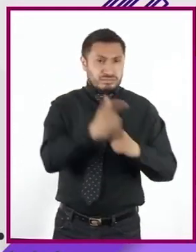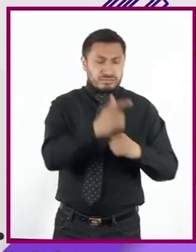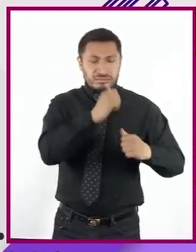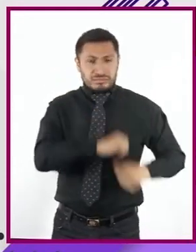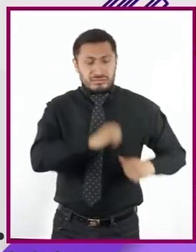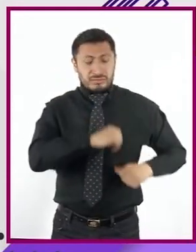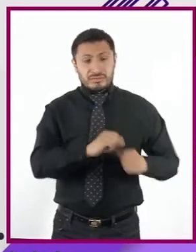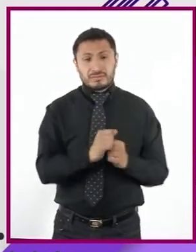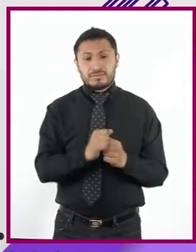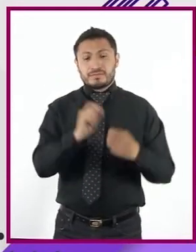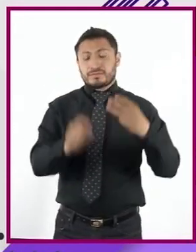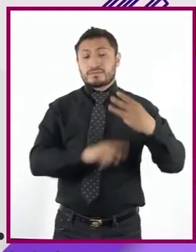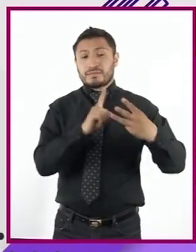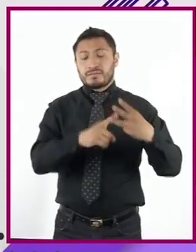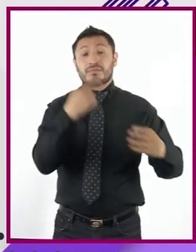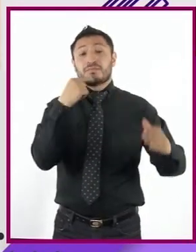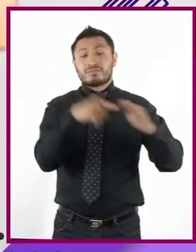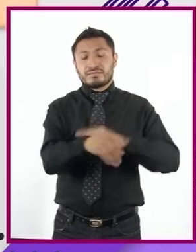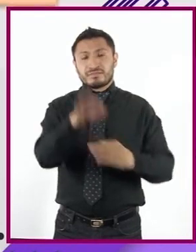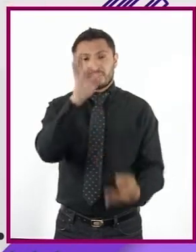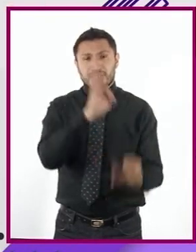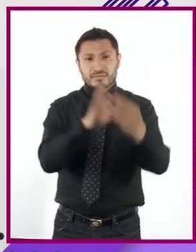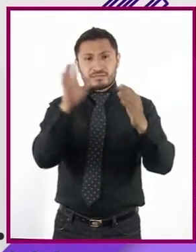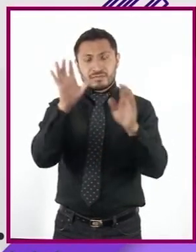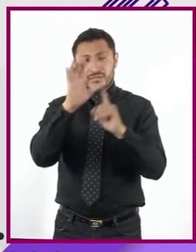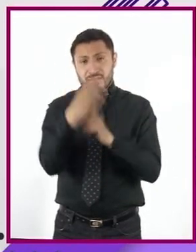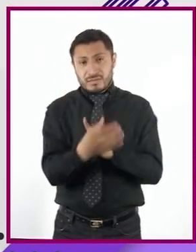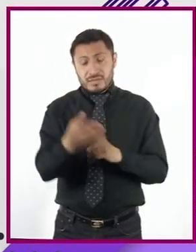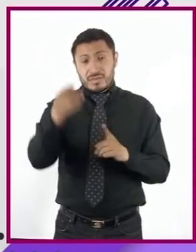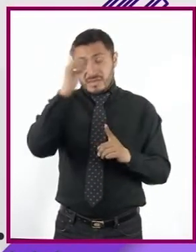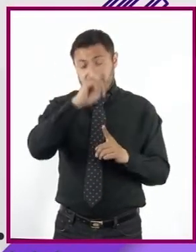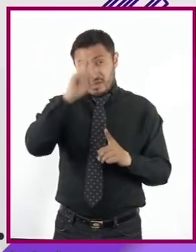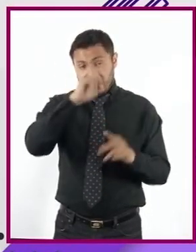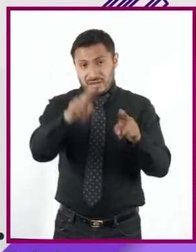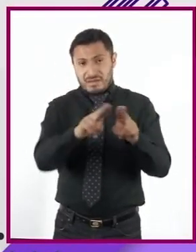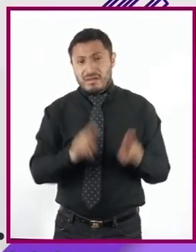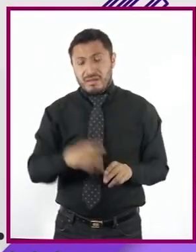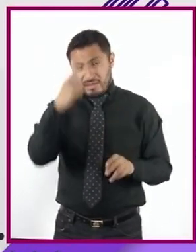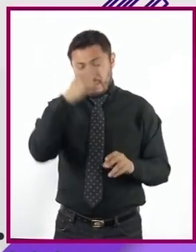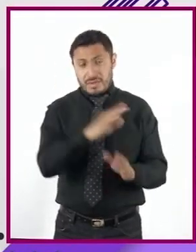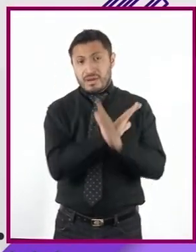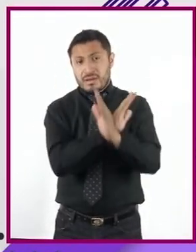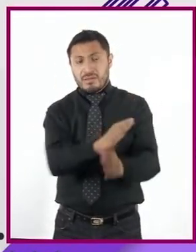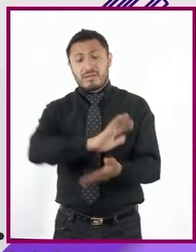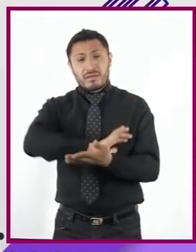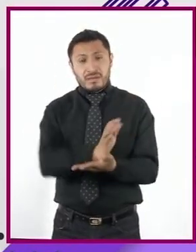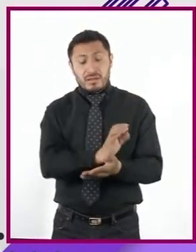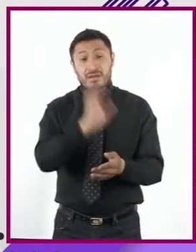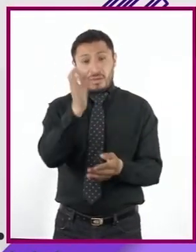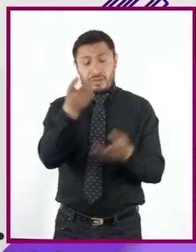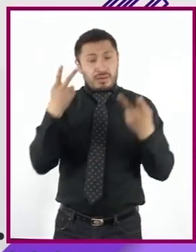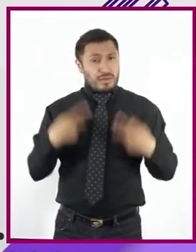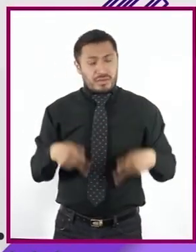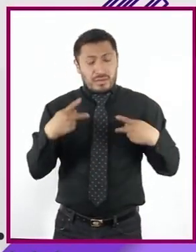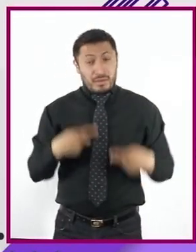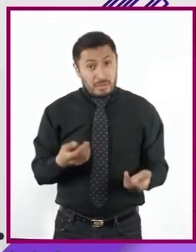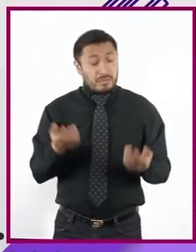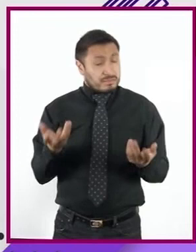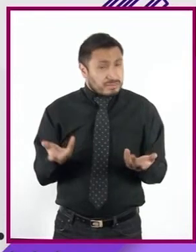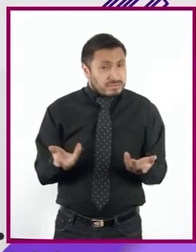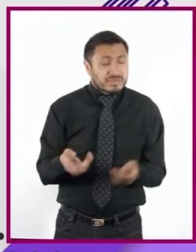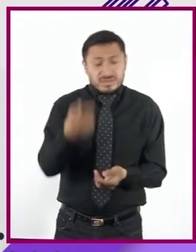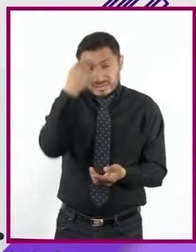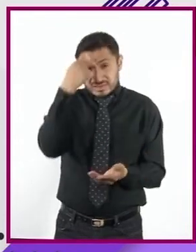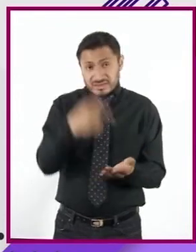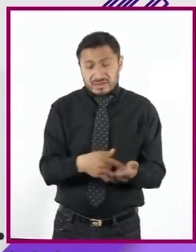3. Denuncia ante el Consejo Nacional para prevenir la discriminación. Cuando una persona